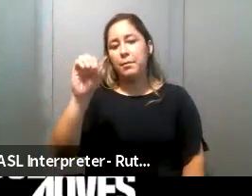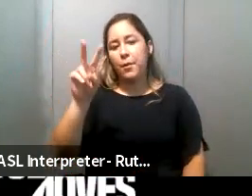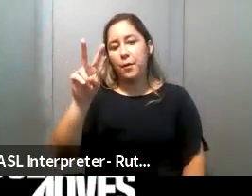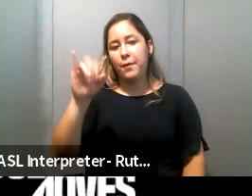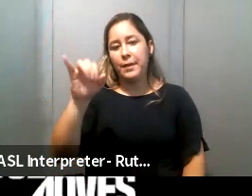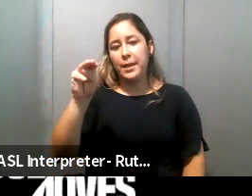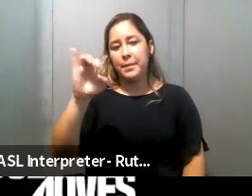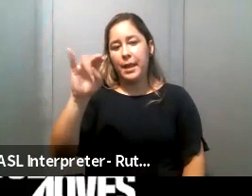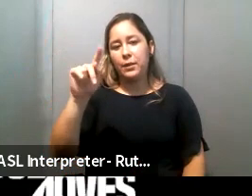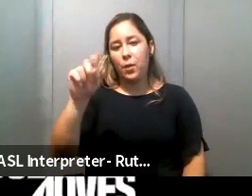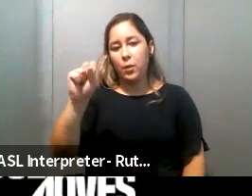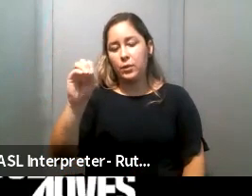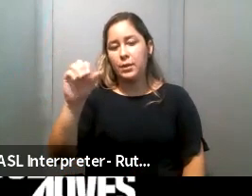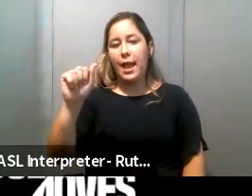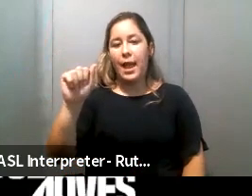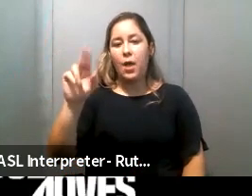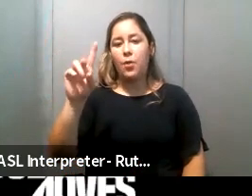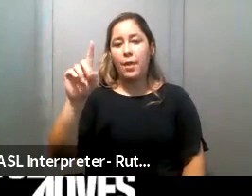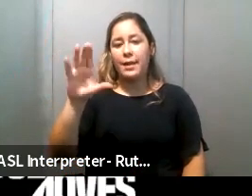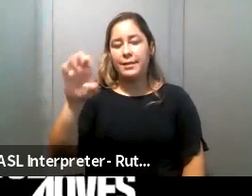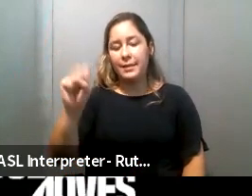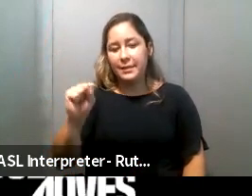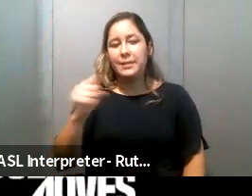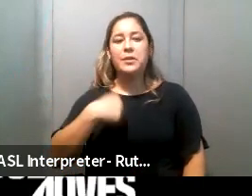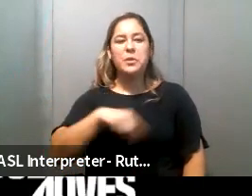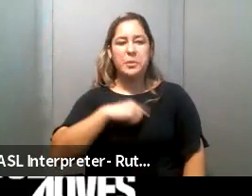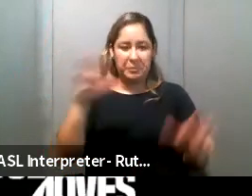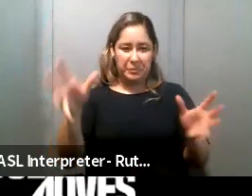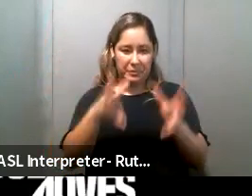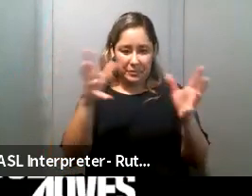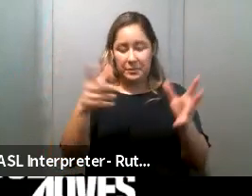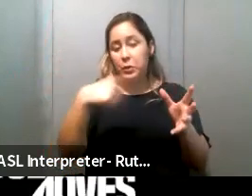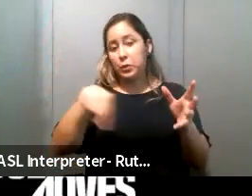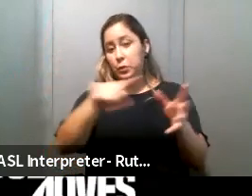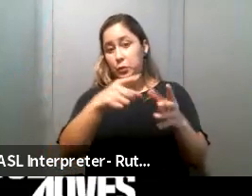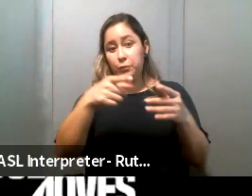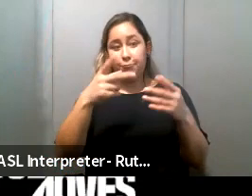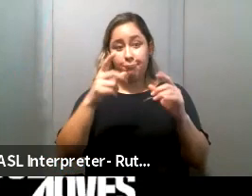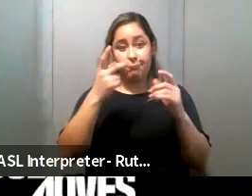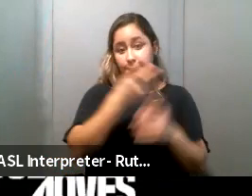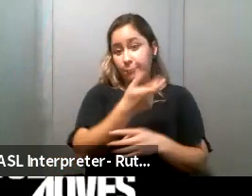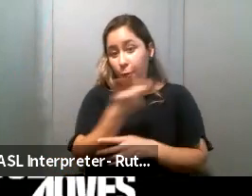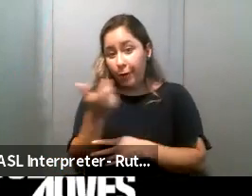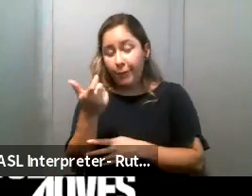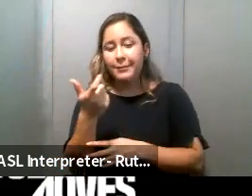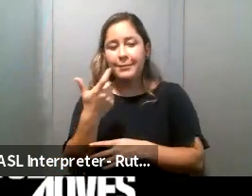ayudar mucho. Le animamos a que nos vuelva a publicar durante el taller y durante esta conferencia.